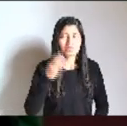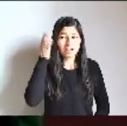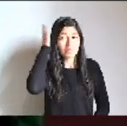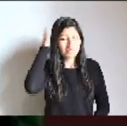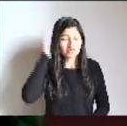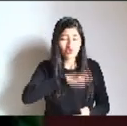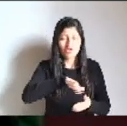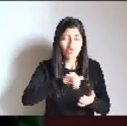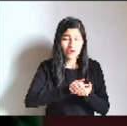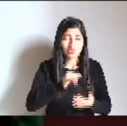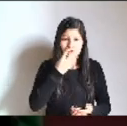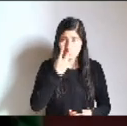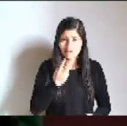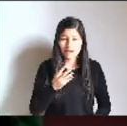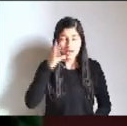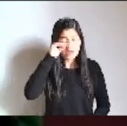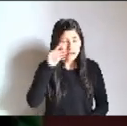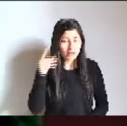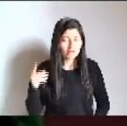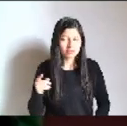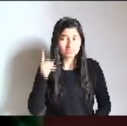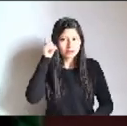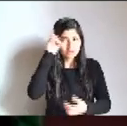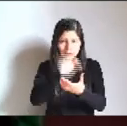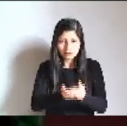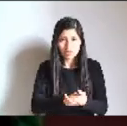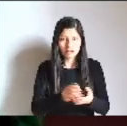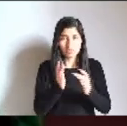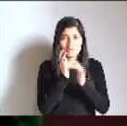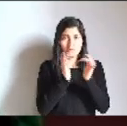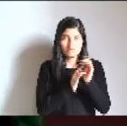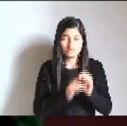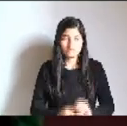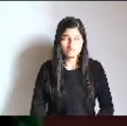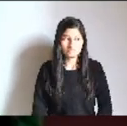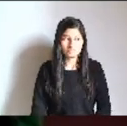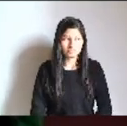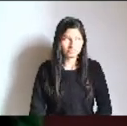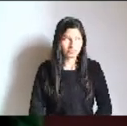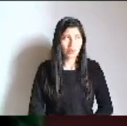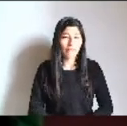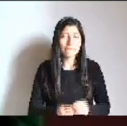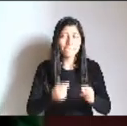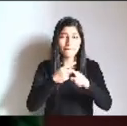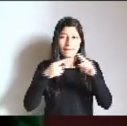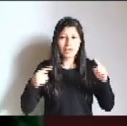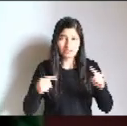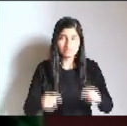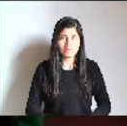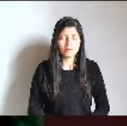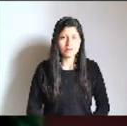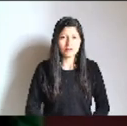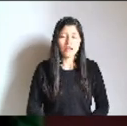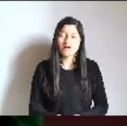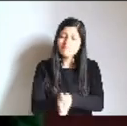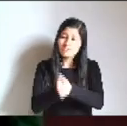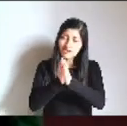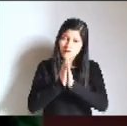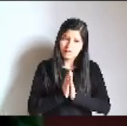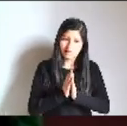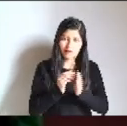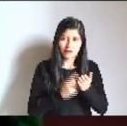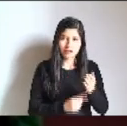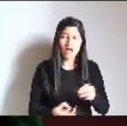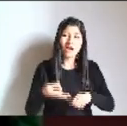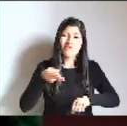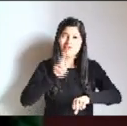eso, ellos han creído en Jesús. Sin embargo, la petición de que